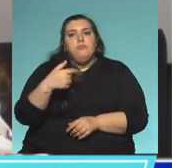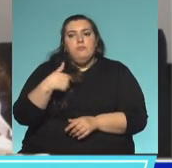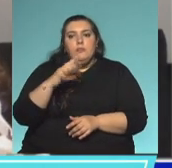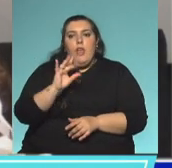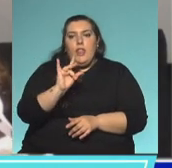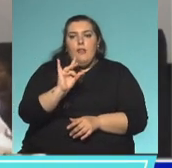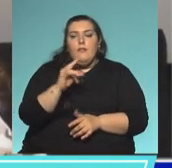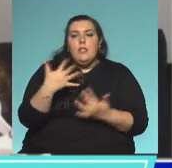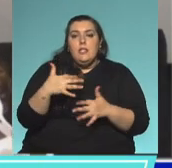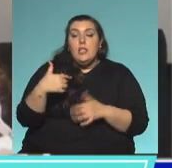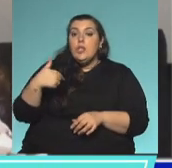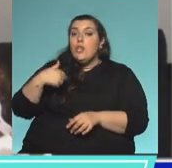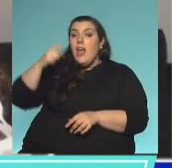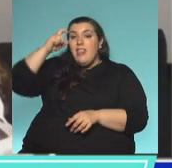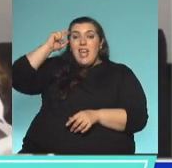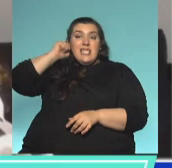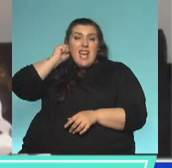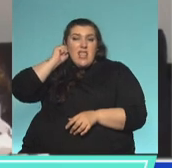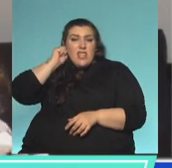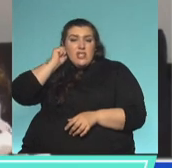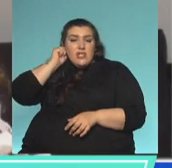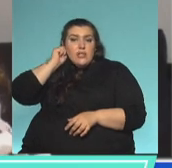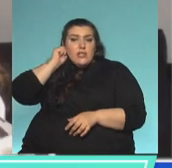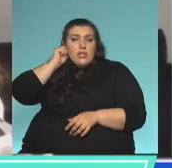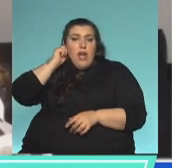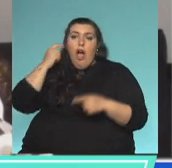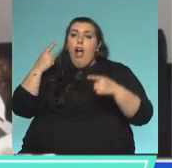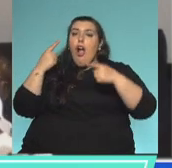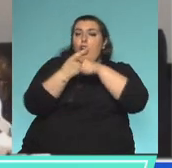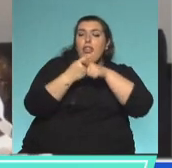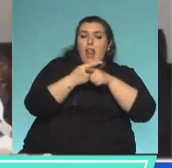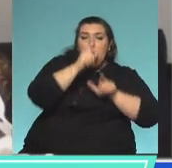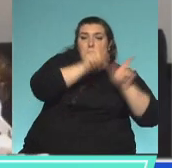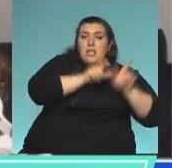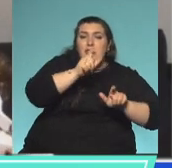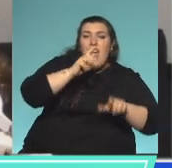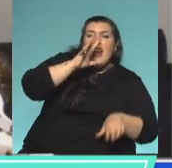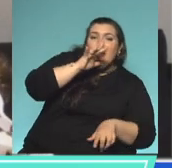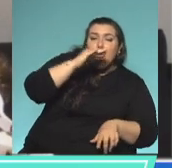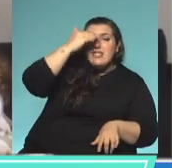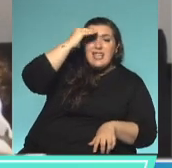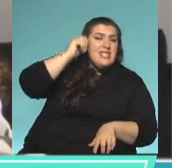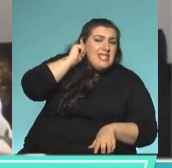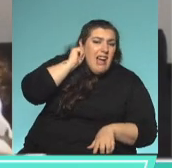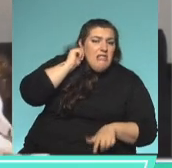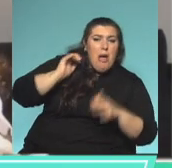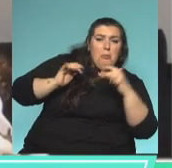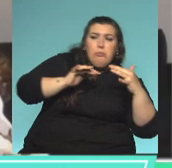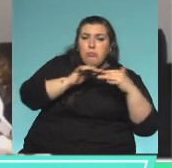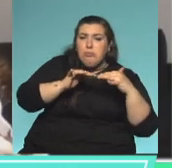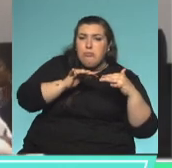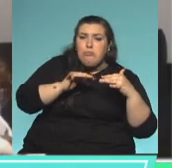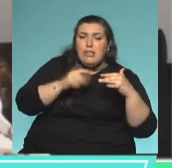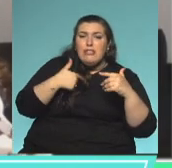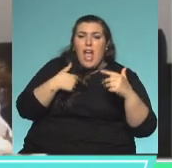que a los 10 años ya empezaba a tener roce con chicas de 14 y de gente un poco más grande. Y fue algo que me costó mucho, pero